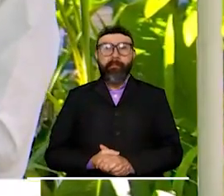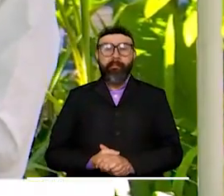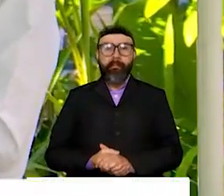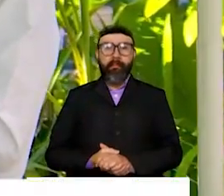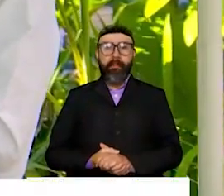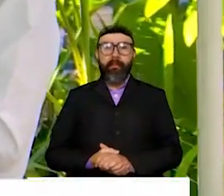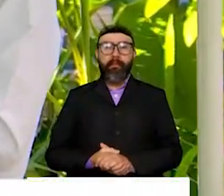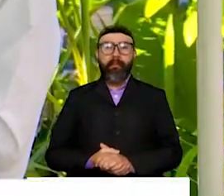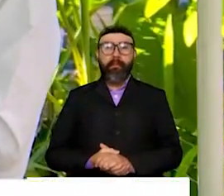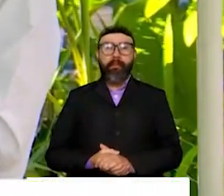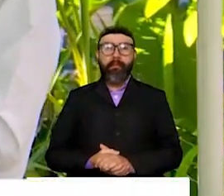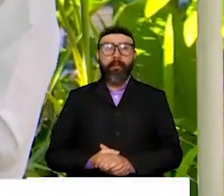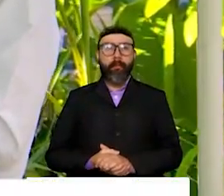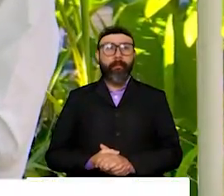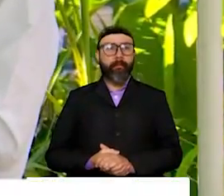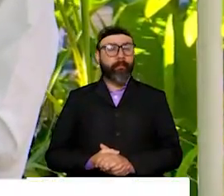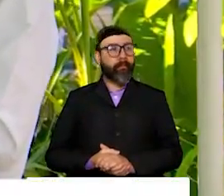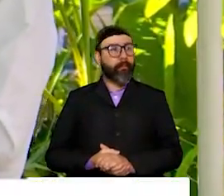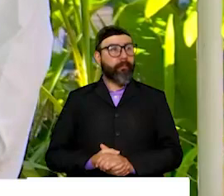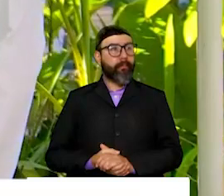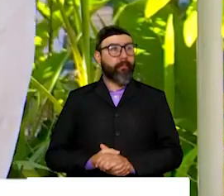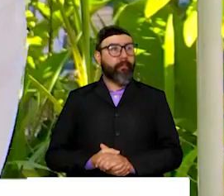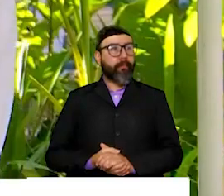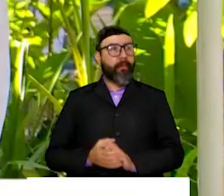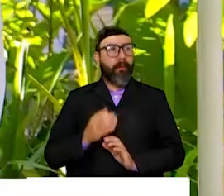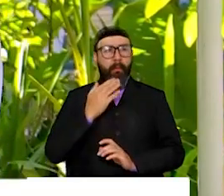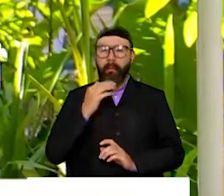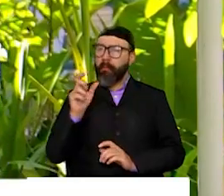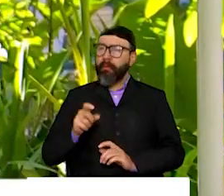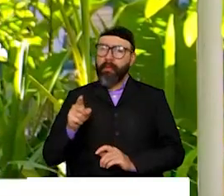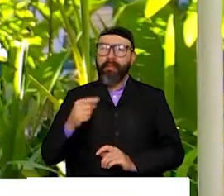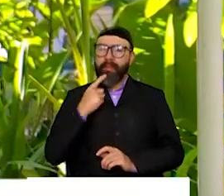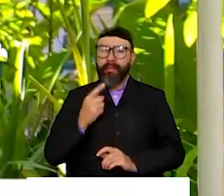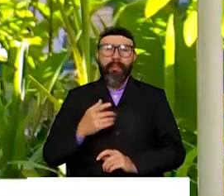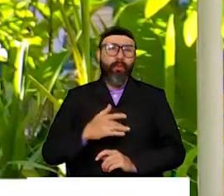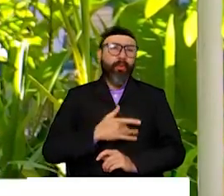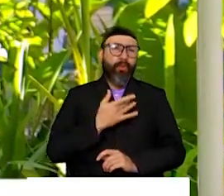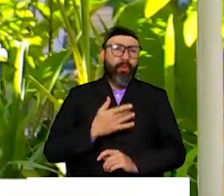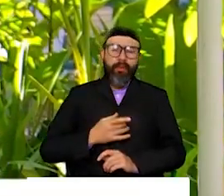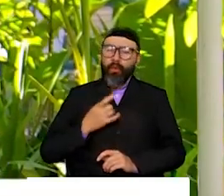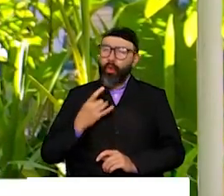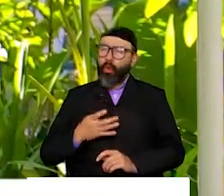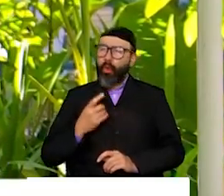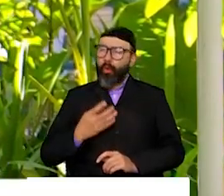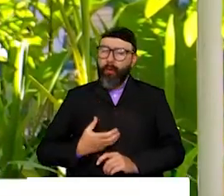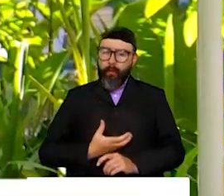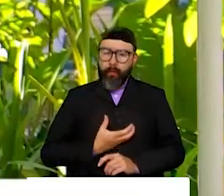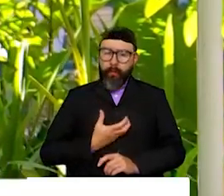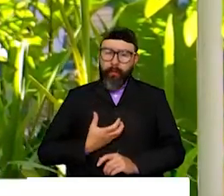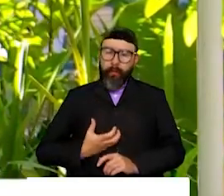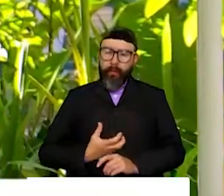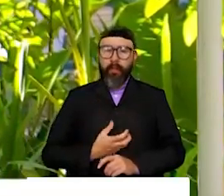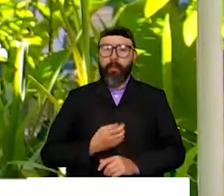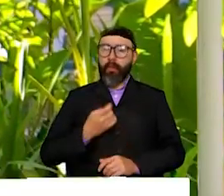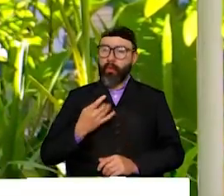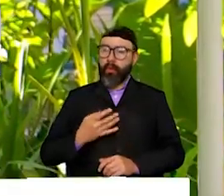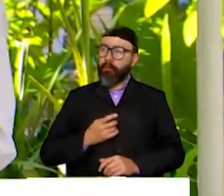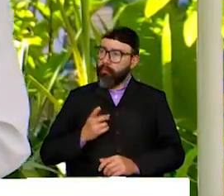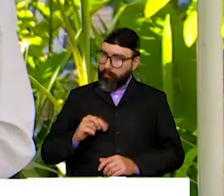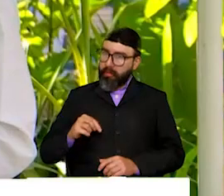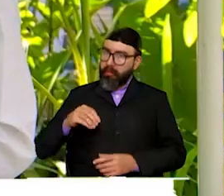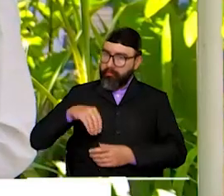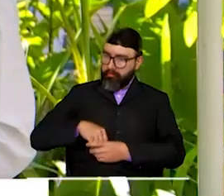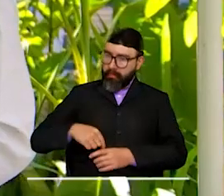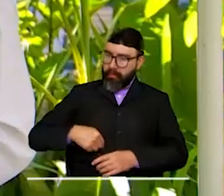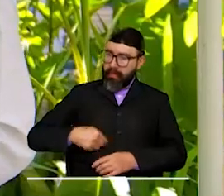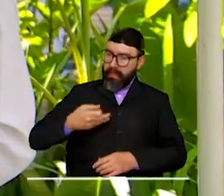¿El síntoma de dolor epigástrico lo puede desencadenar también un cálculo en la